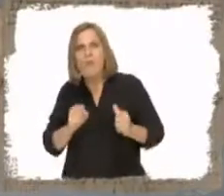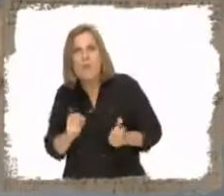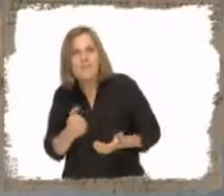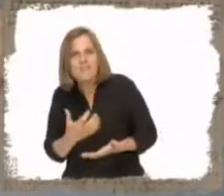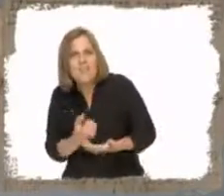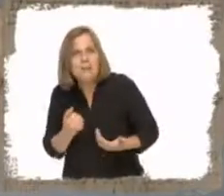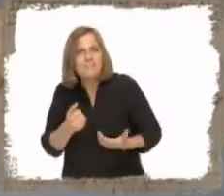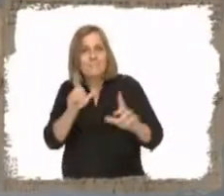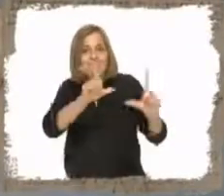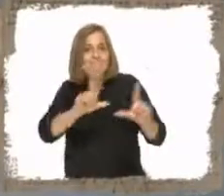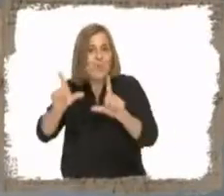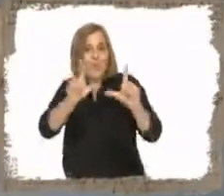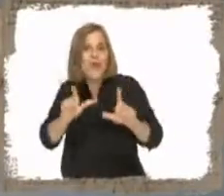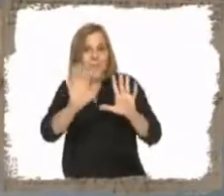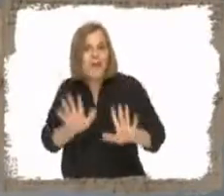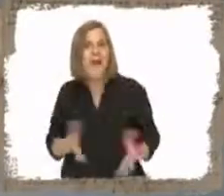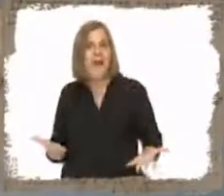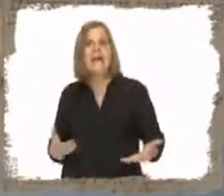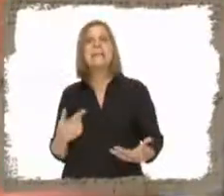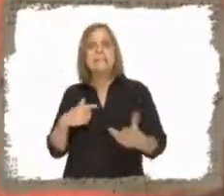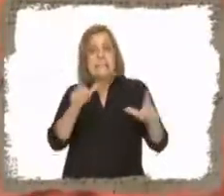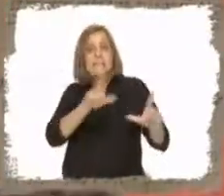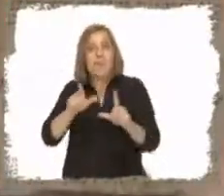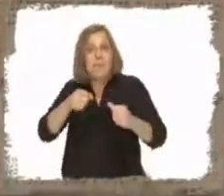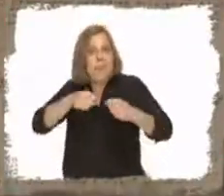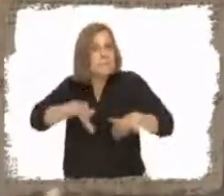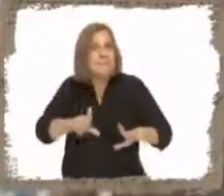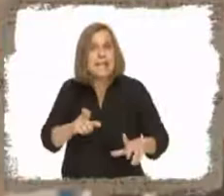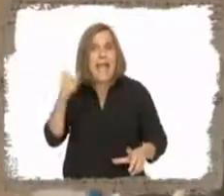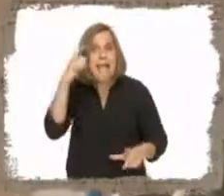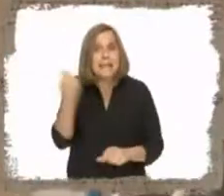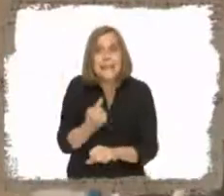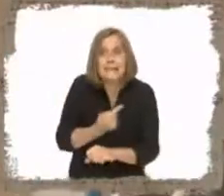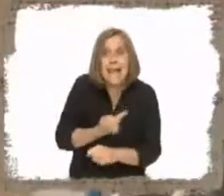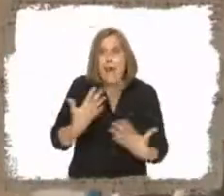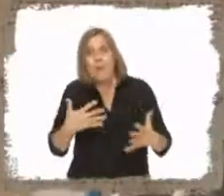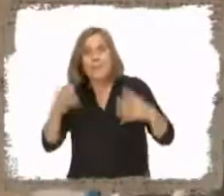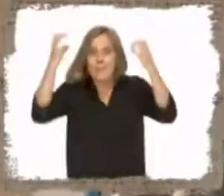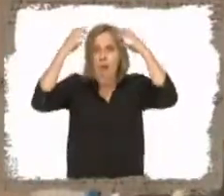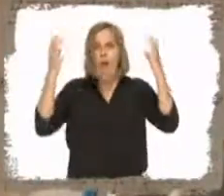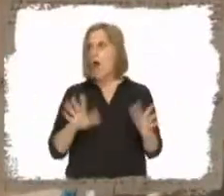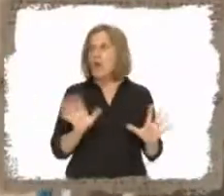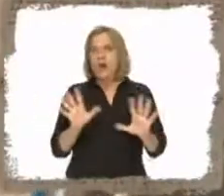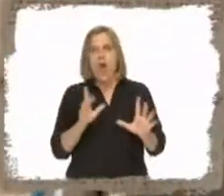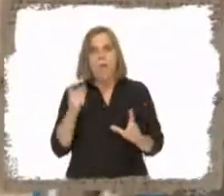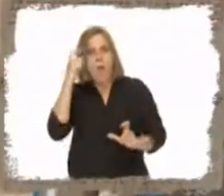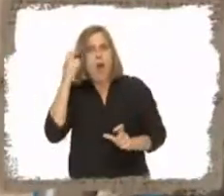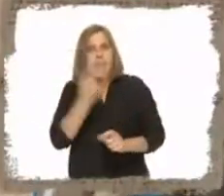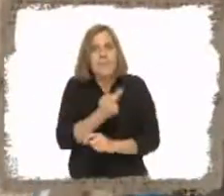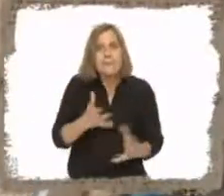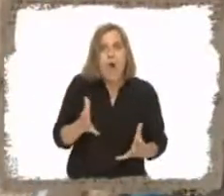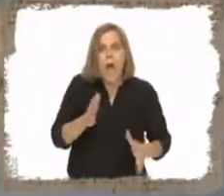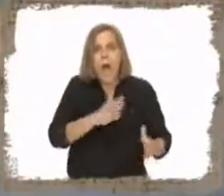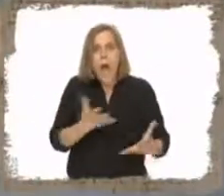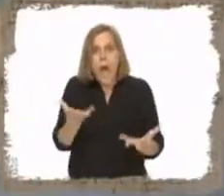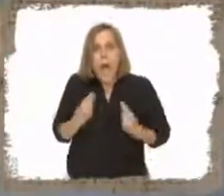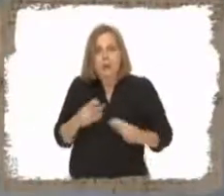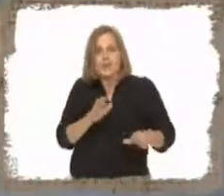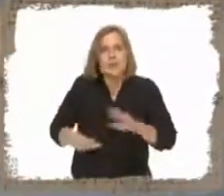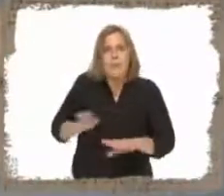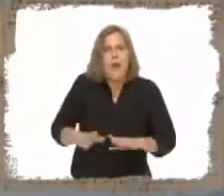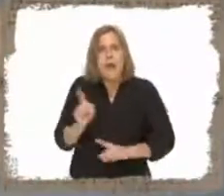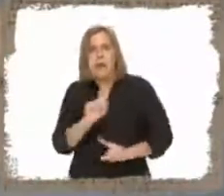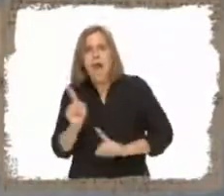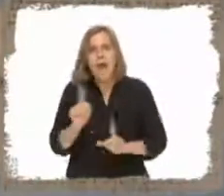algo para el programa. Sí, para el programa que está por empezar en 10 segundos, Piki. ¿Cómo en 10 segundos? En 10 segundos. ¡Ayúdenme a